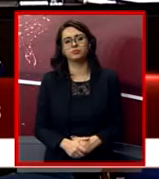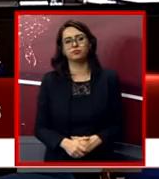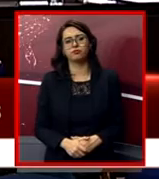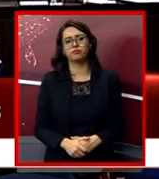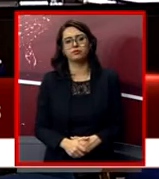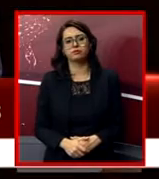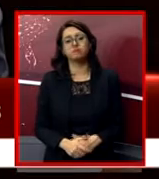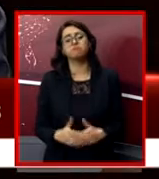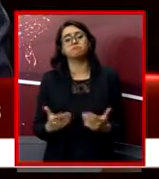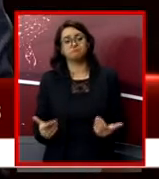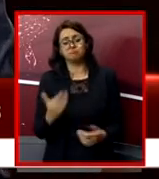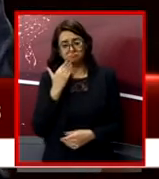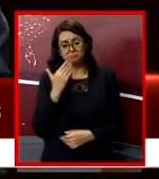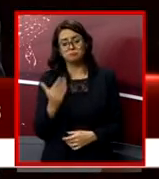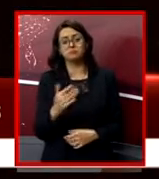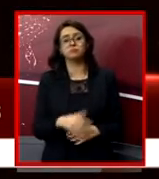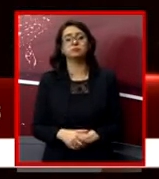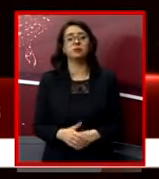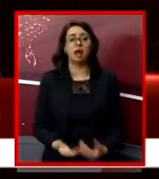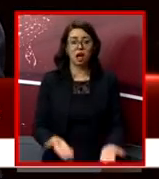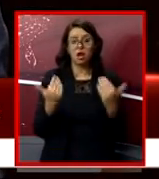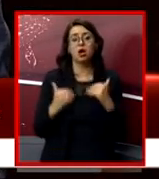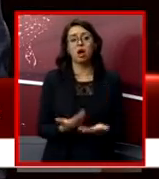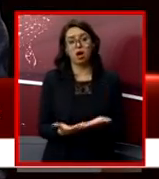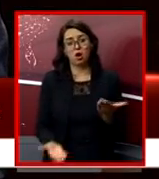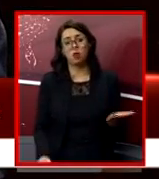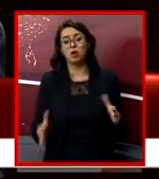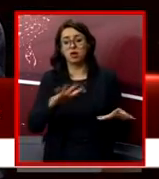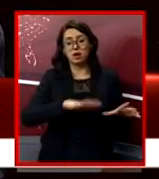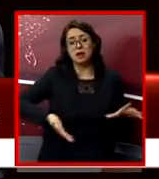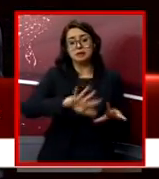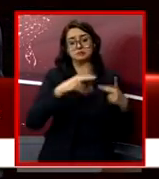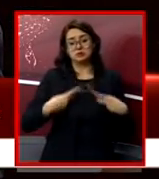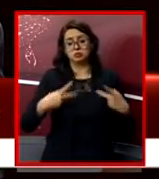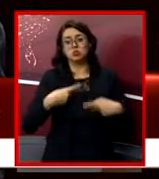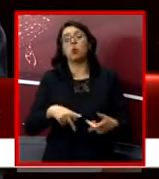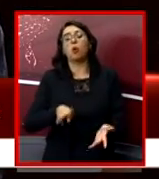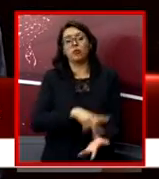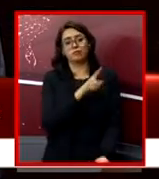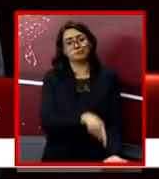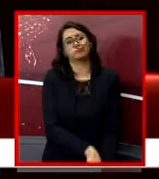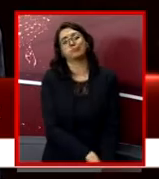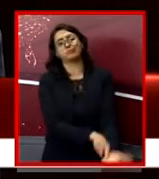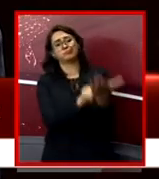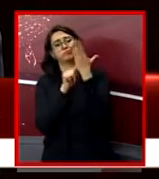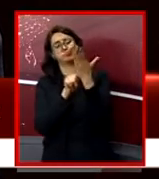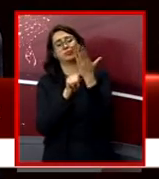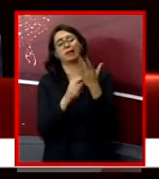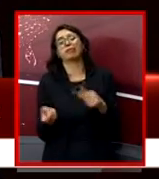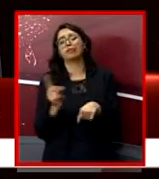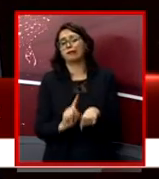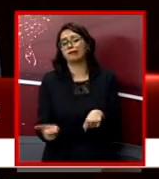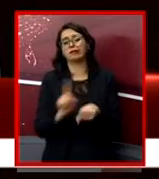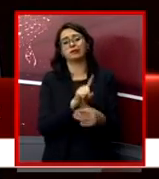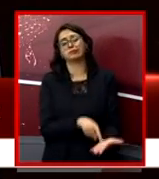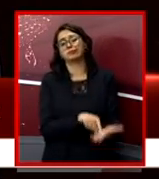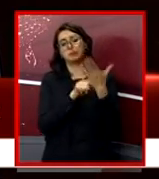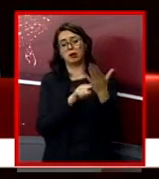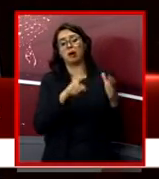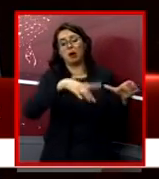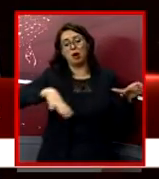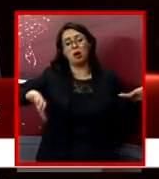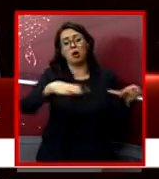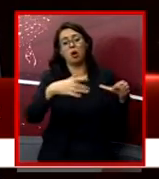Pues bien, ahora una vez más la sociedad civil nos enseña a todos nosotros, minuto a minuto, lo que es posible hacer